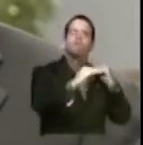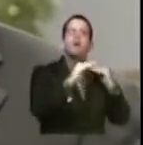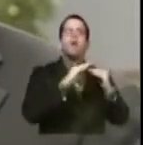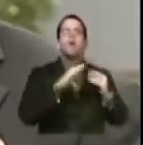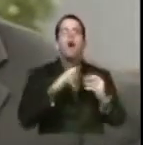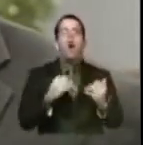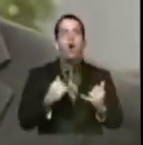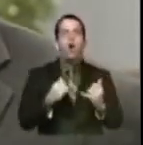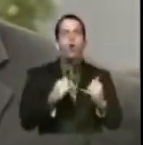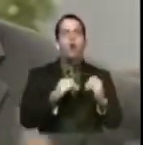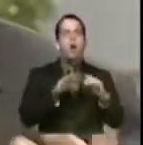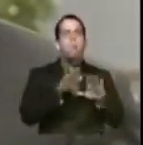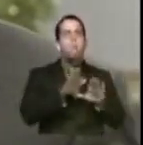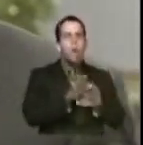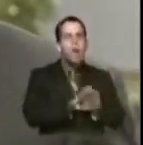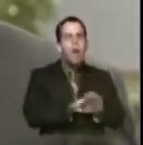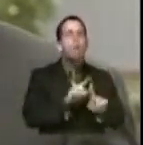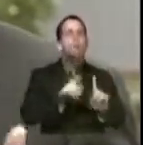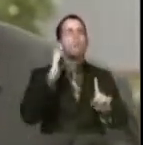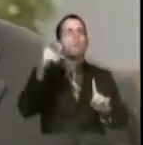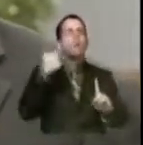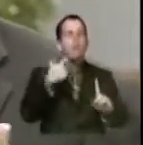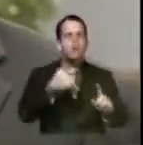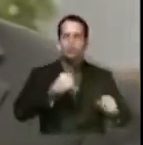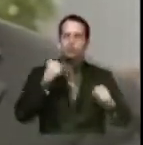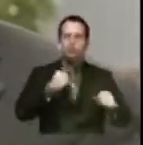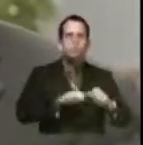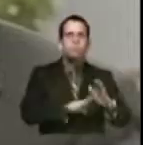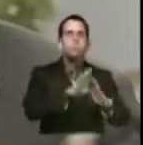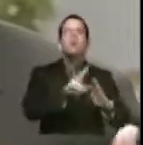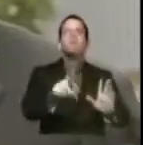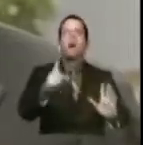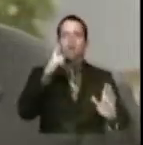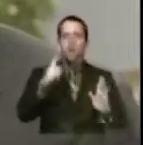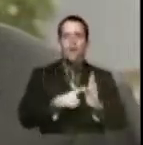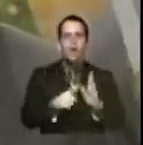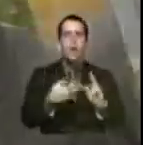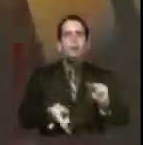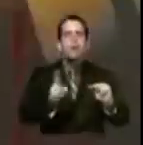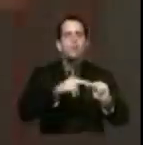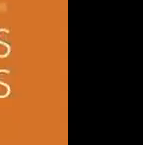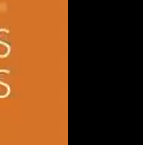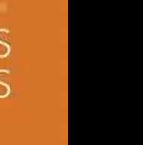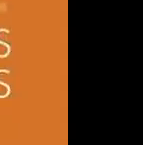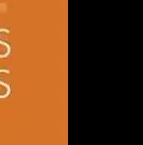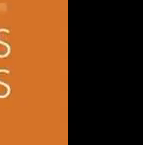de uno moderado a uno más agresivo y vamos a ver y vamos a notar una recuperación mayor en todos los renglones.